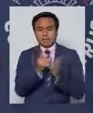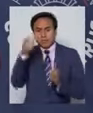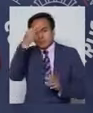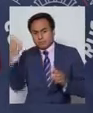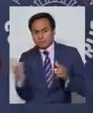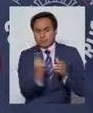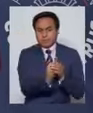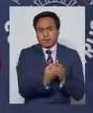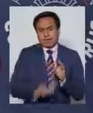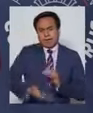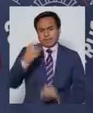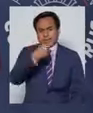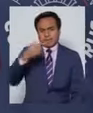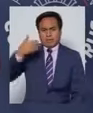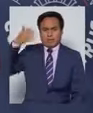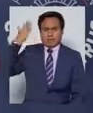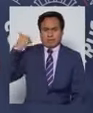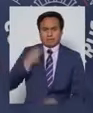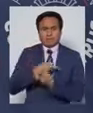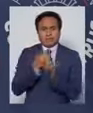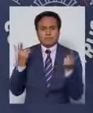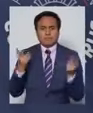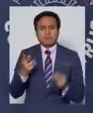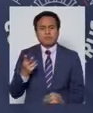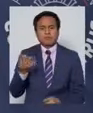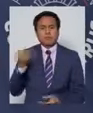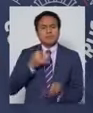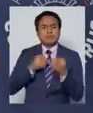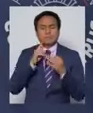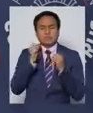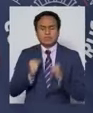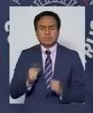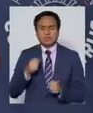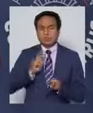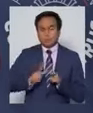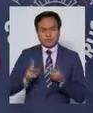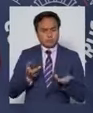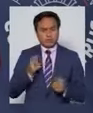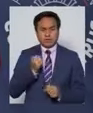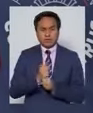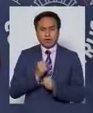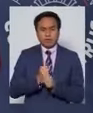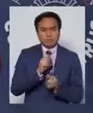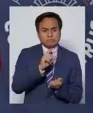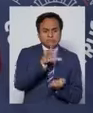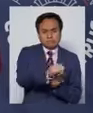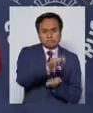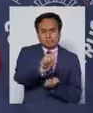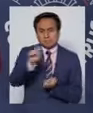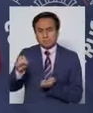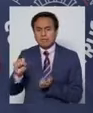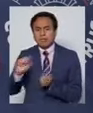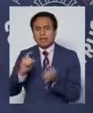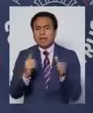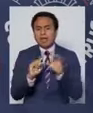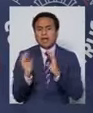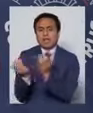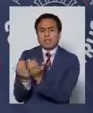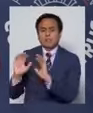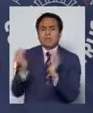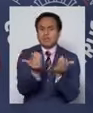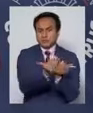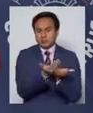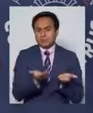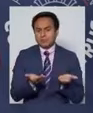atrás. Nadie puede decir que no hemos estado realizando un trabajo de trazabilidad, de aislamiento. Por lo